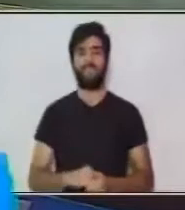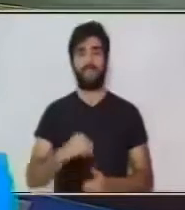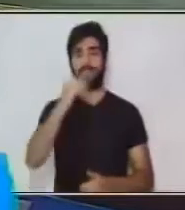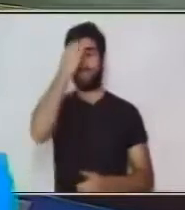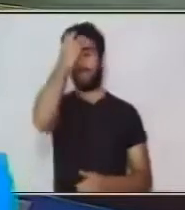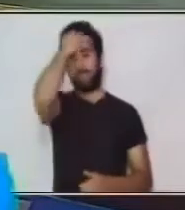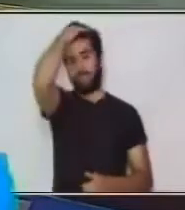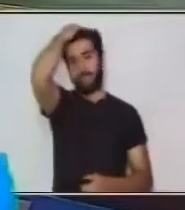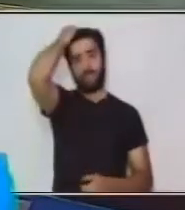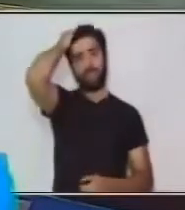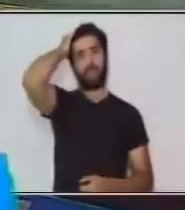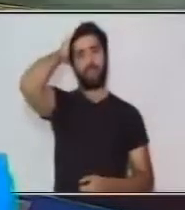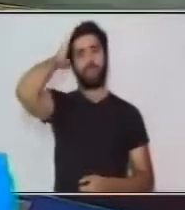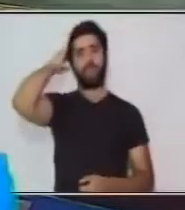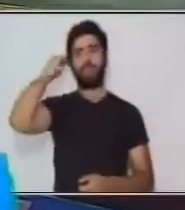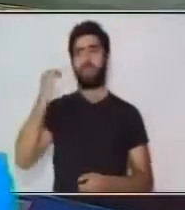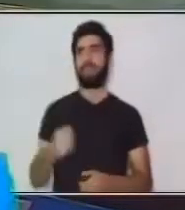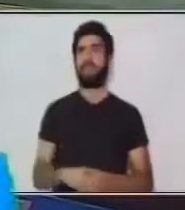a